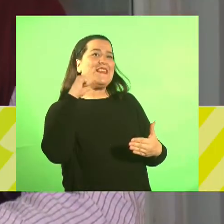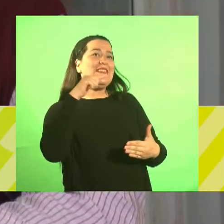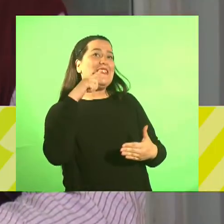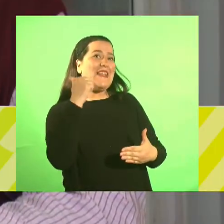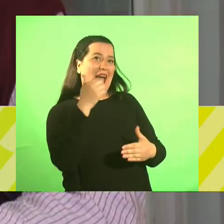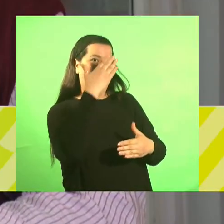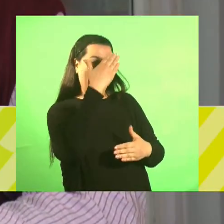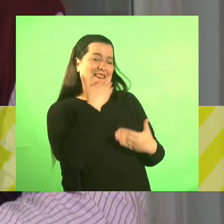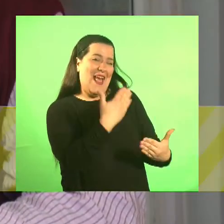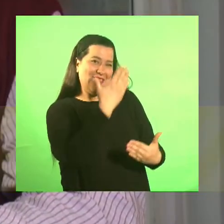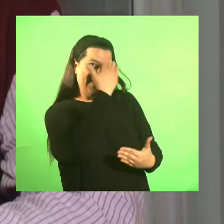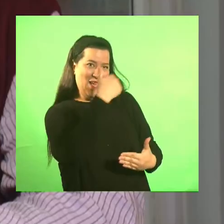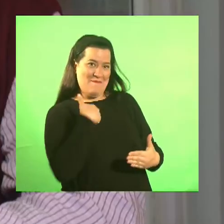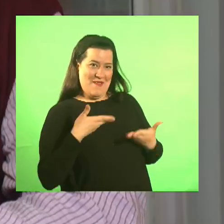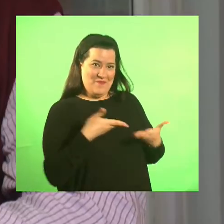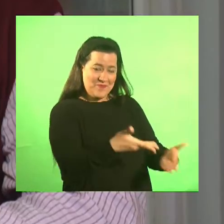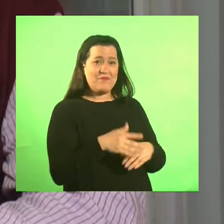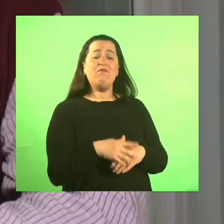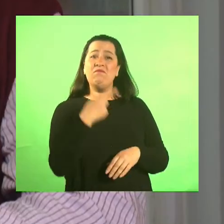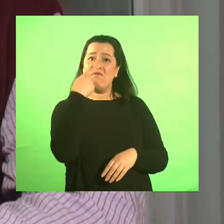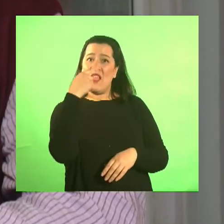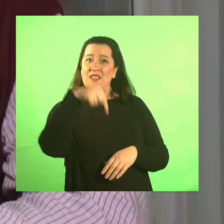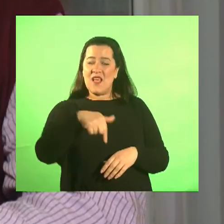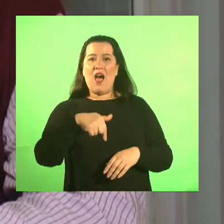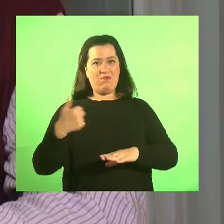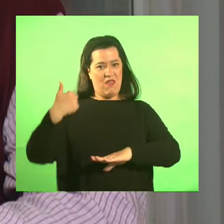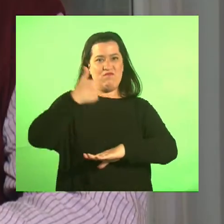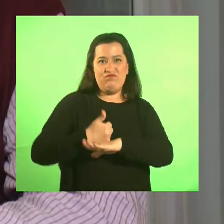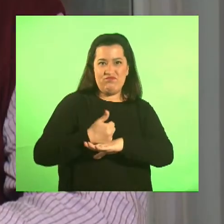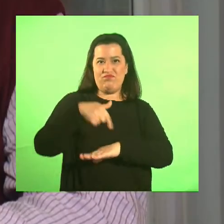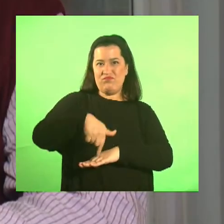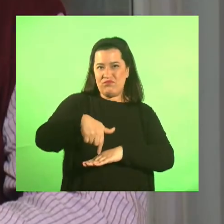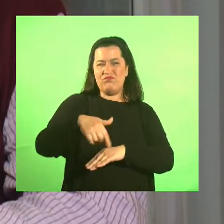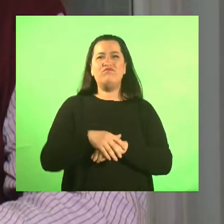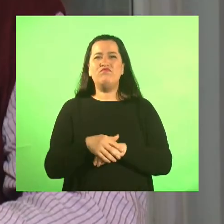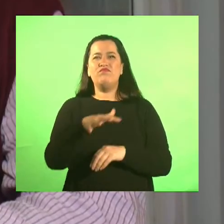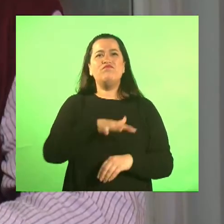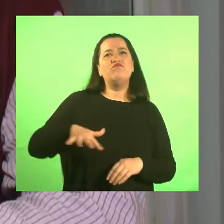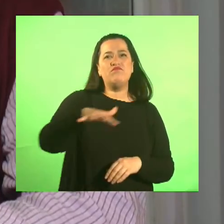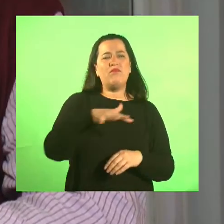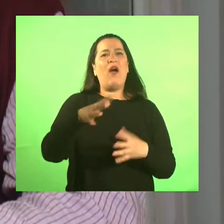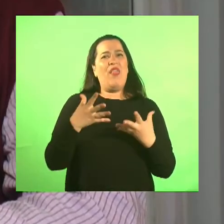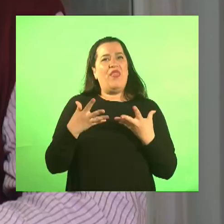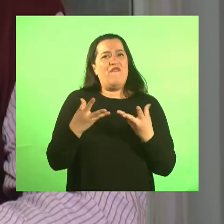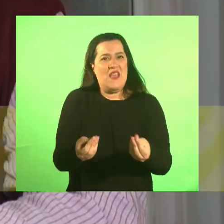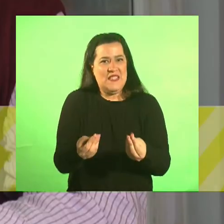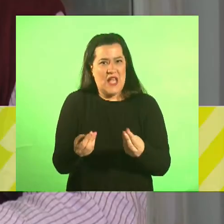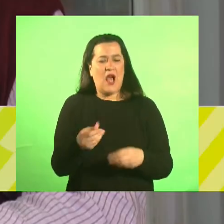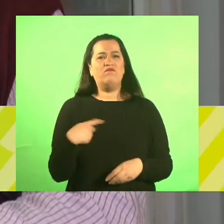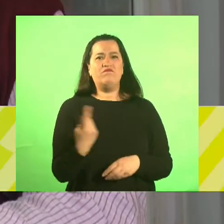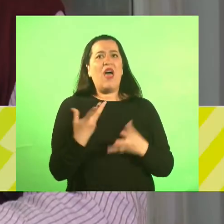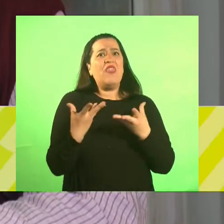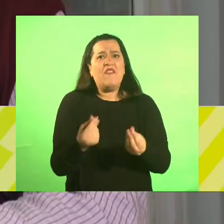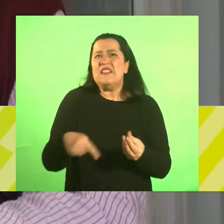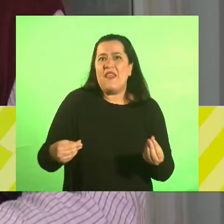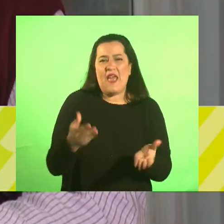invitación. Y es interesante estar en el suelo, ¿no?, de un ámbito de defensa, de